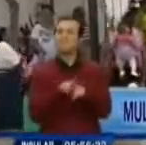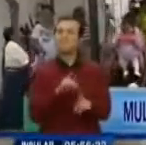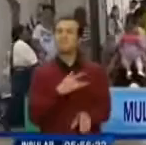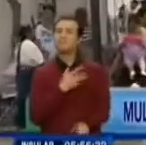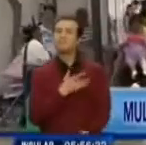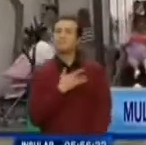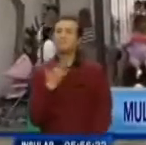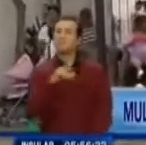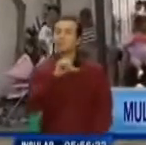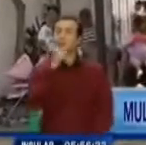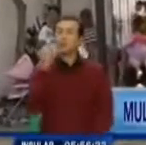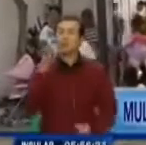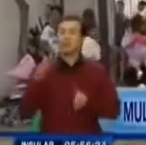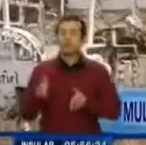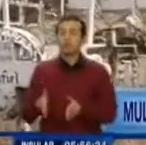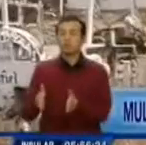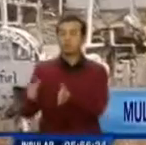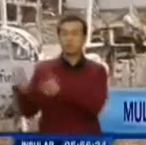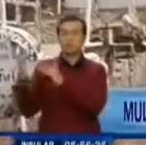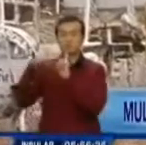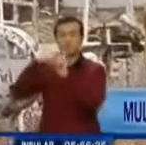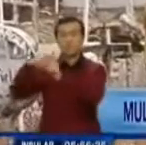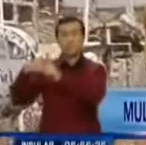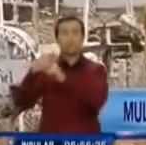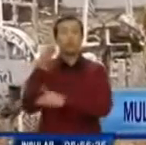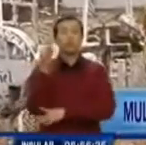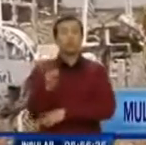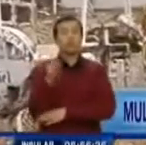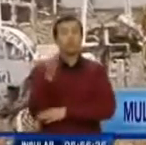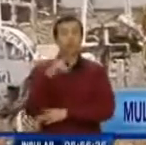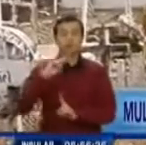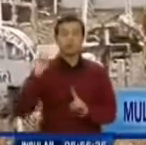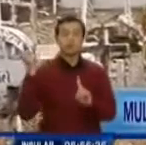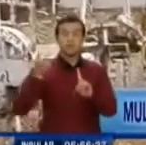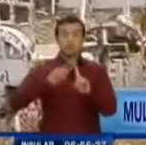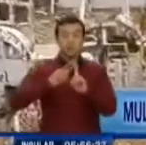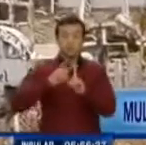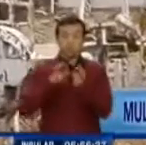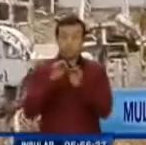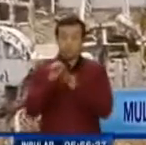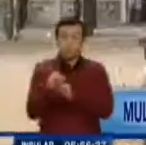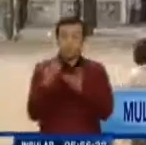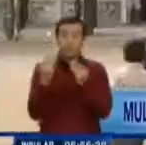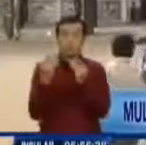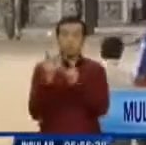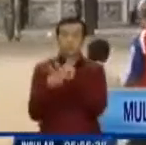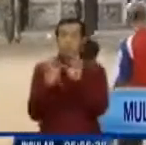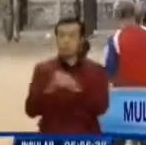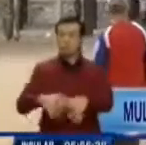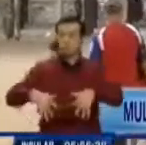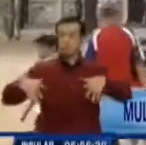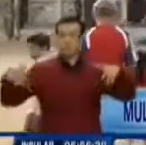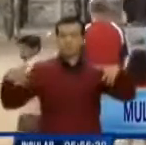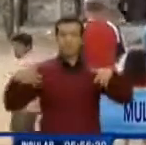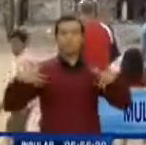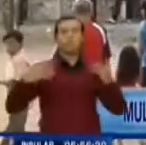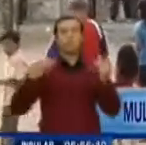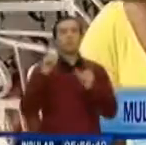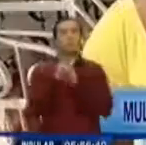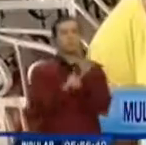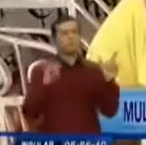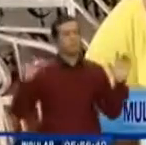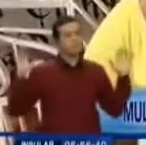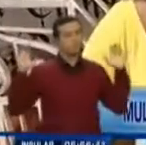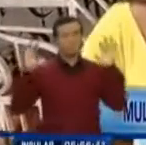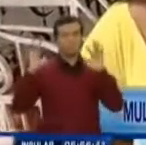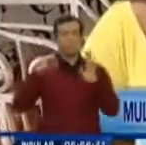Cementerio General de Durán, el segundo cantón más habitado de la provincia del Guayas, Campo Santo, donde también llegaron de todas partes. En